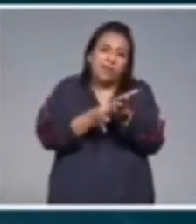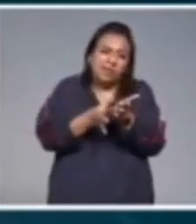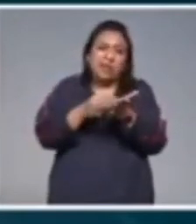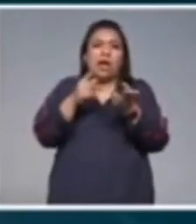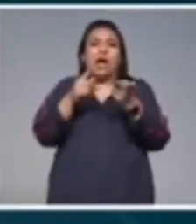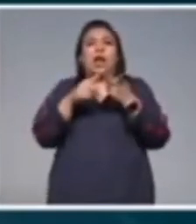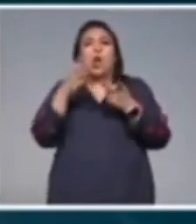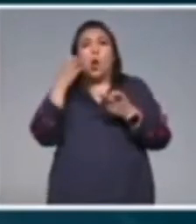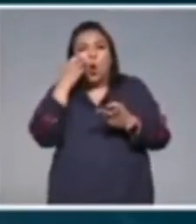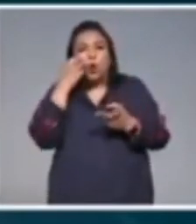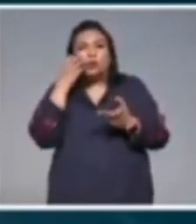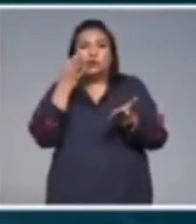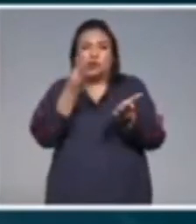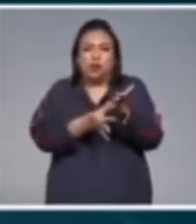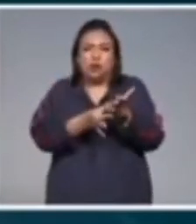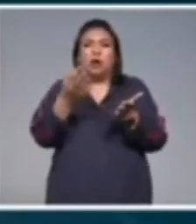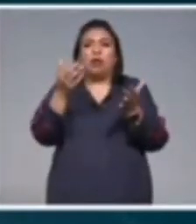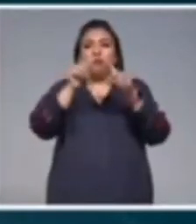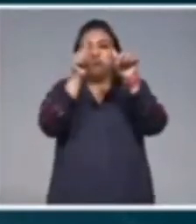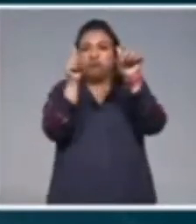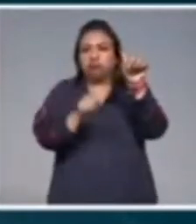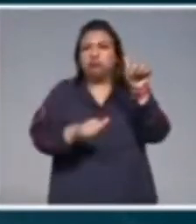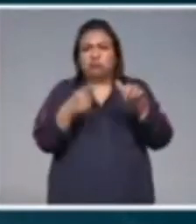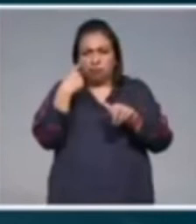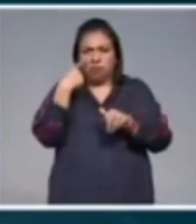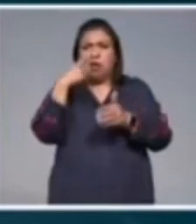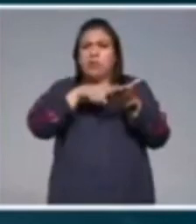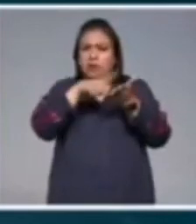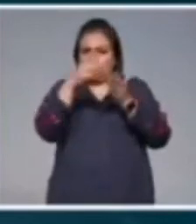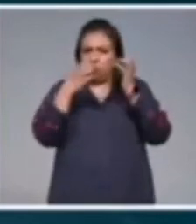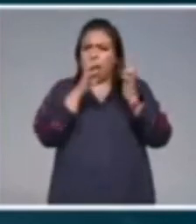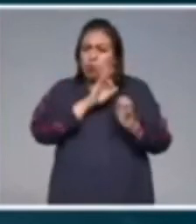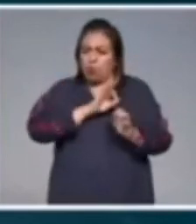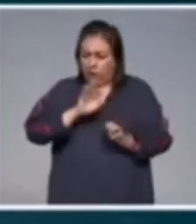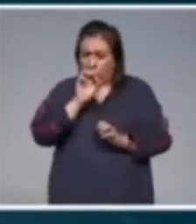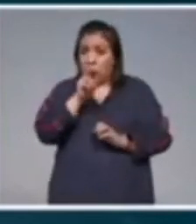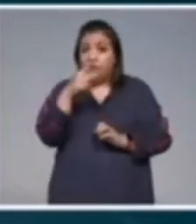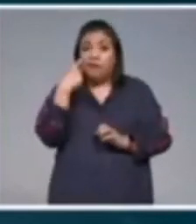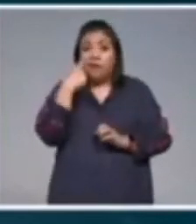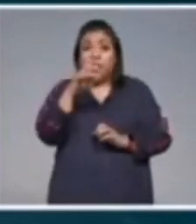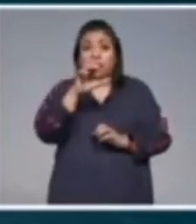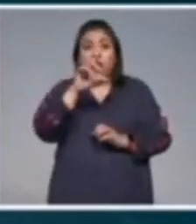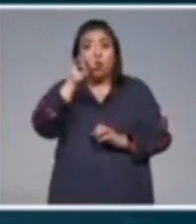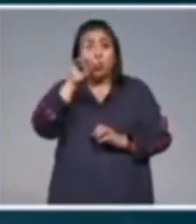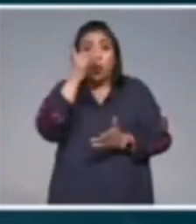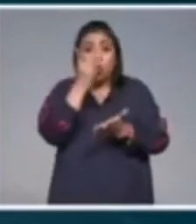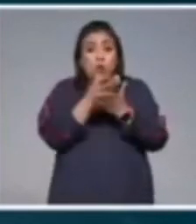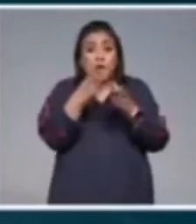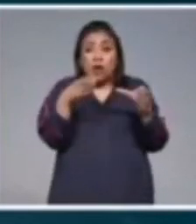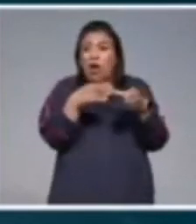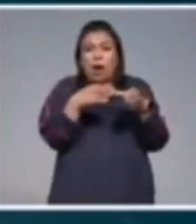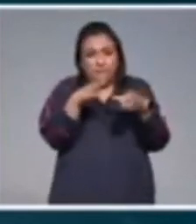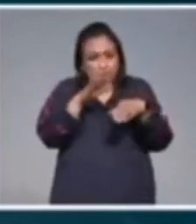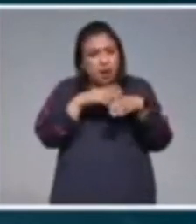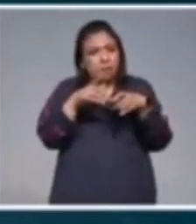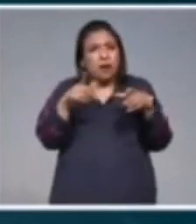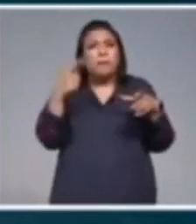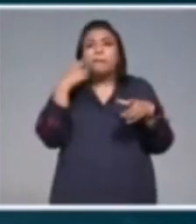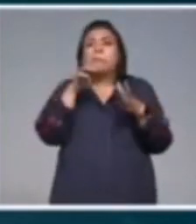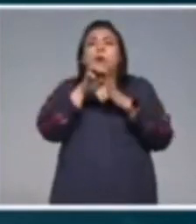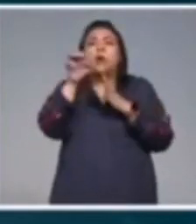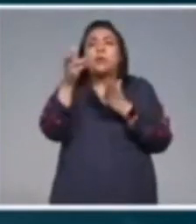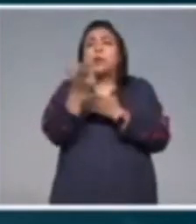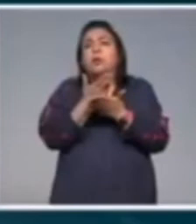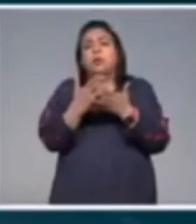óxidos, esculturas, que van a poder ver en la exposición y darse cuenta que Cauduro es mucho más allá. Por ejemplo, su dibujo, van a ver el dibujo,